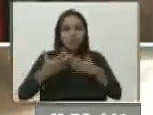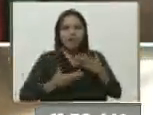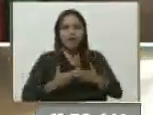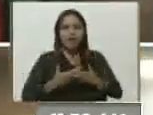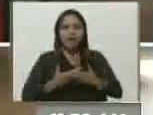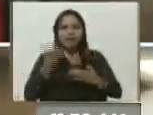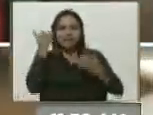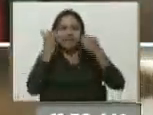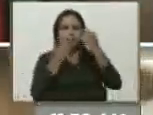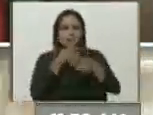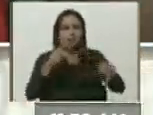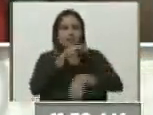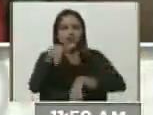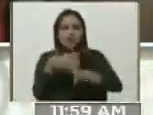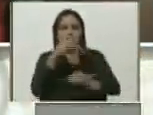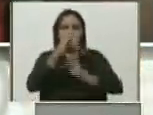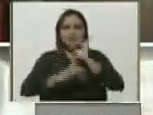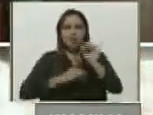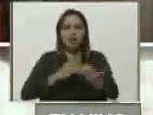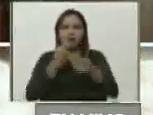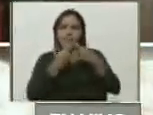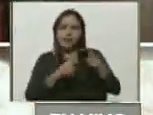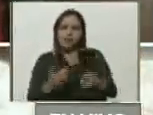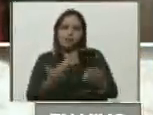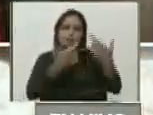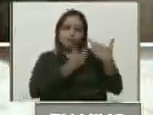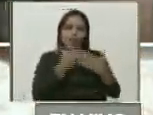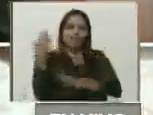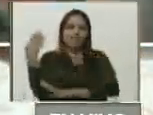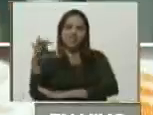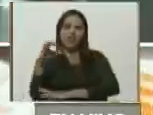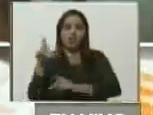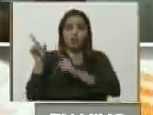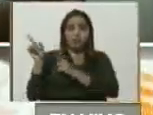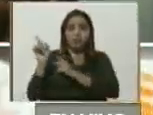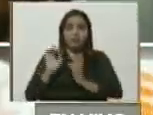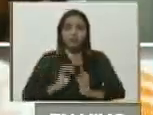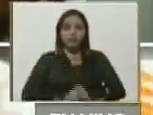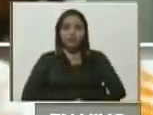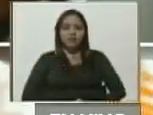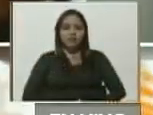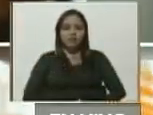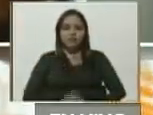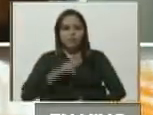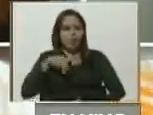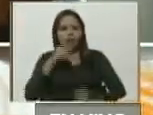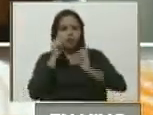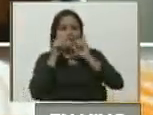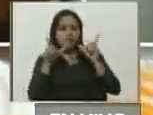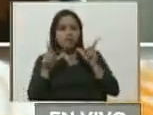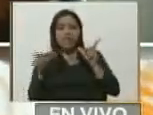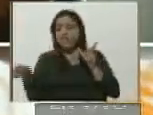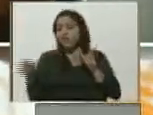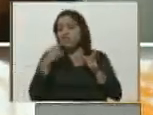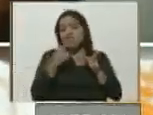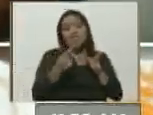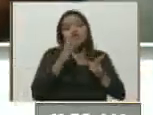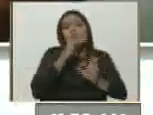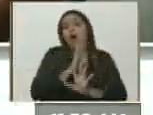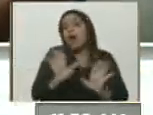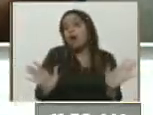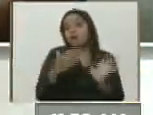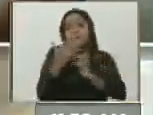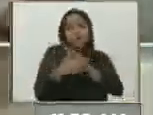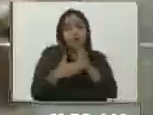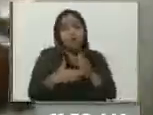e internacional, pero que para las autoridades colombianas, cosa que no nos asombra, no existe. Porque si para